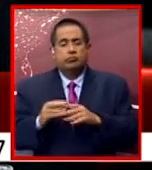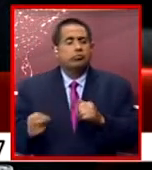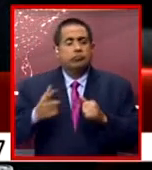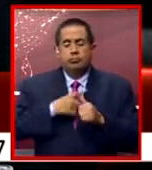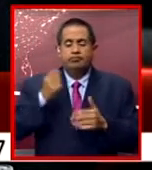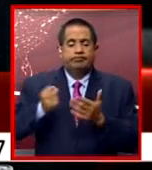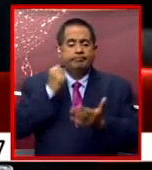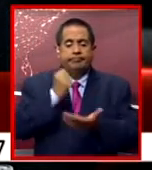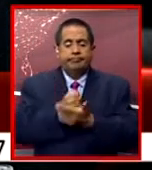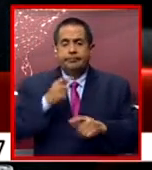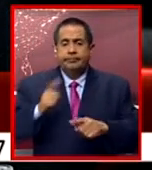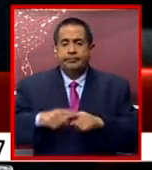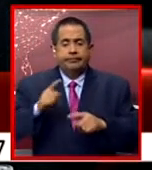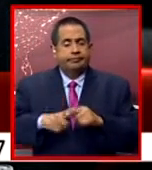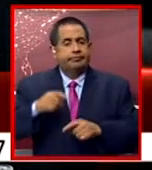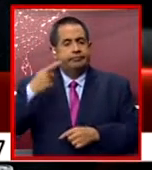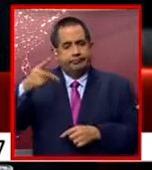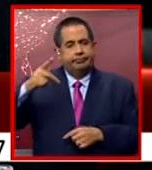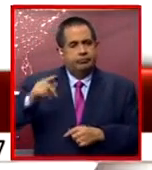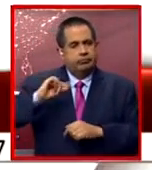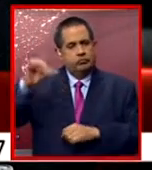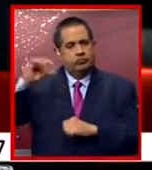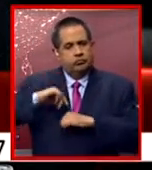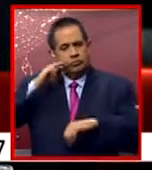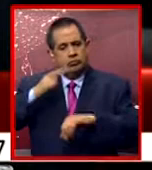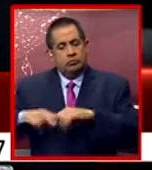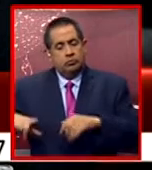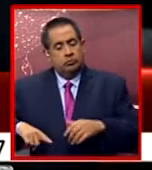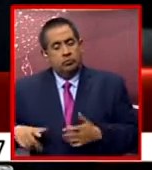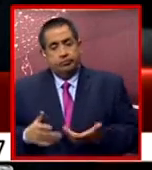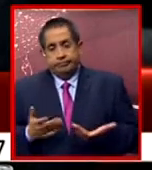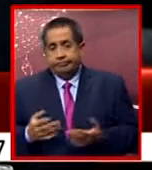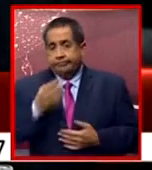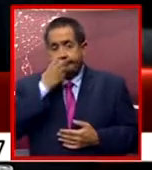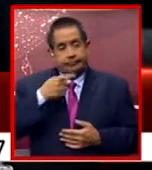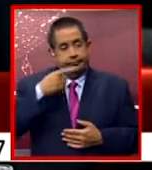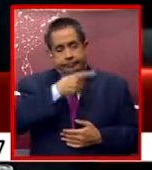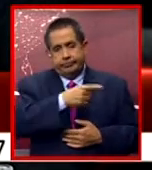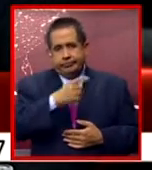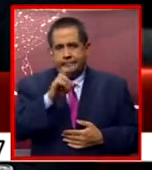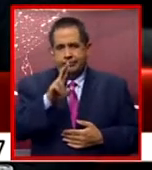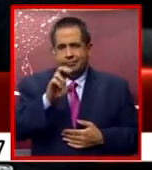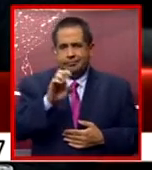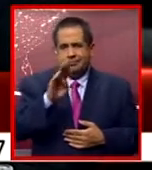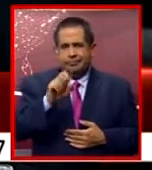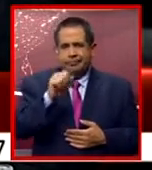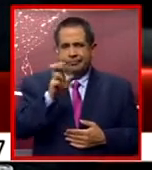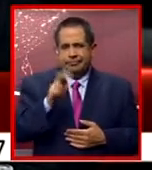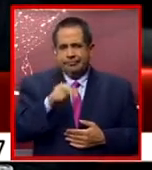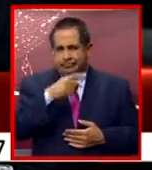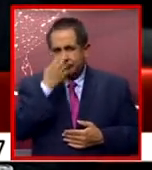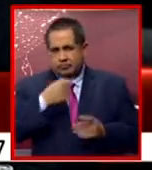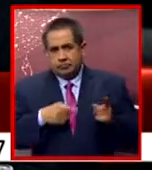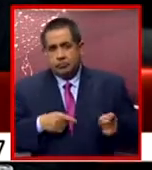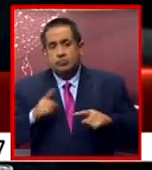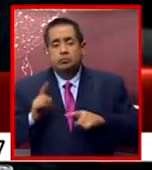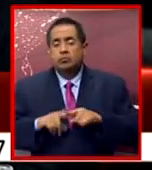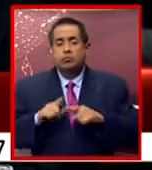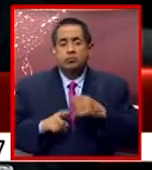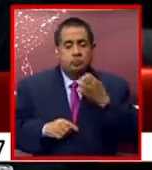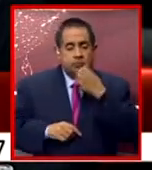avalados por las autoridades correspondientes. En el caso del Colegio Repsamen, que usted ha mencionado, la